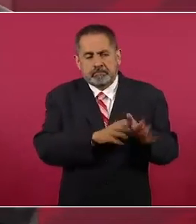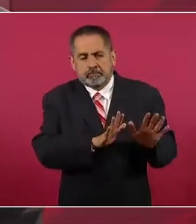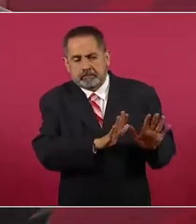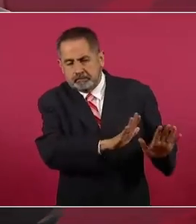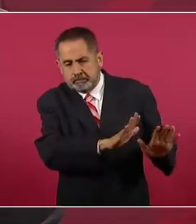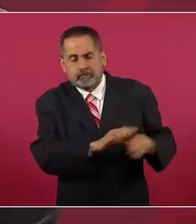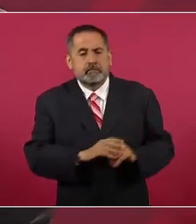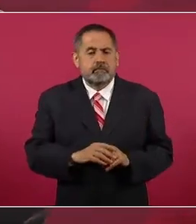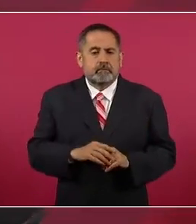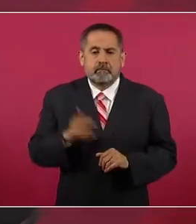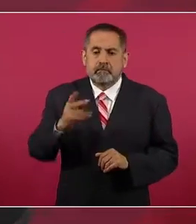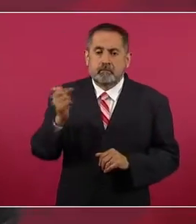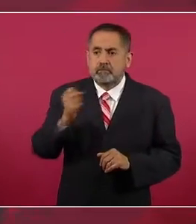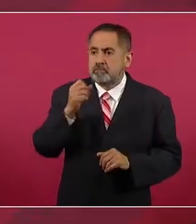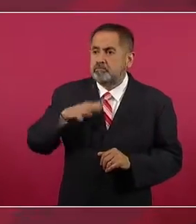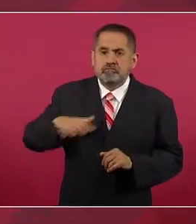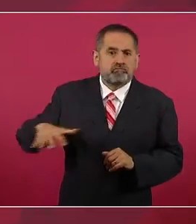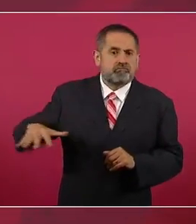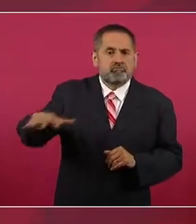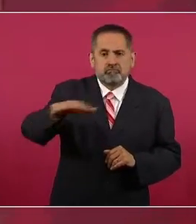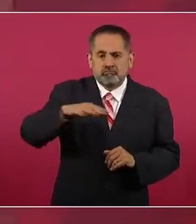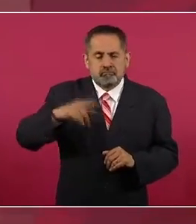Afortunadamente, hay mucha